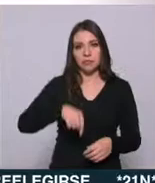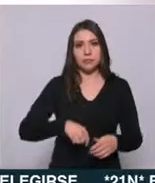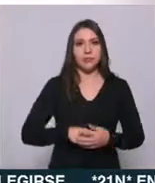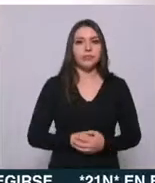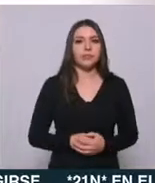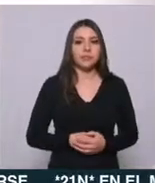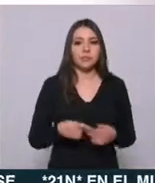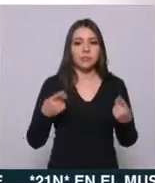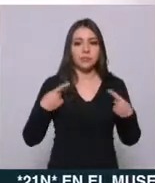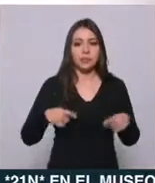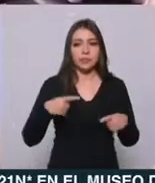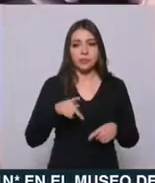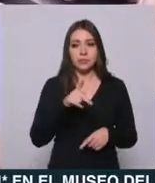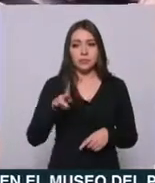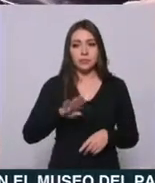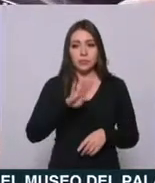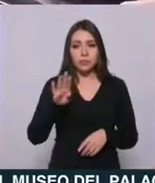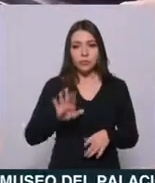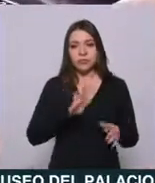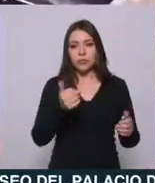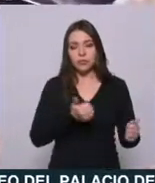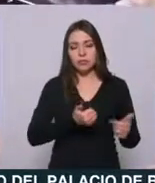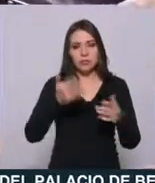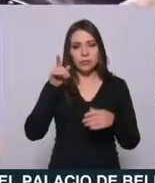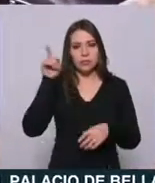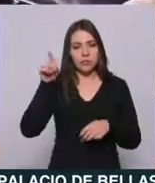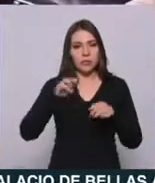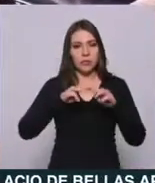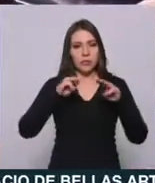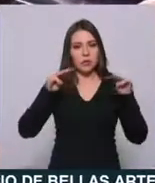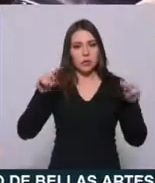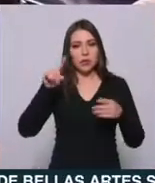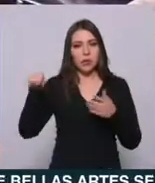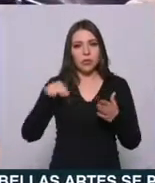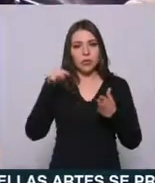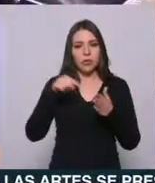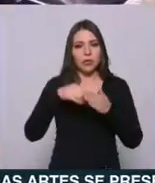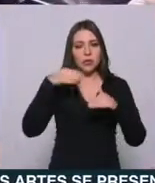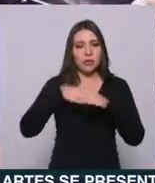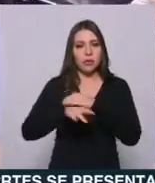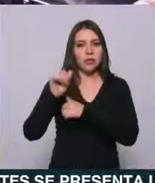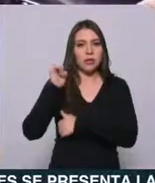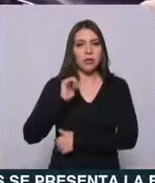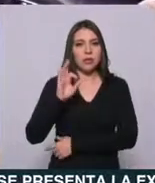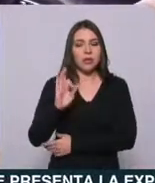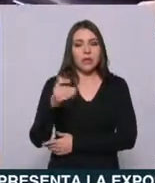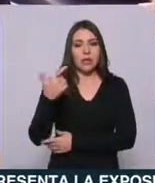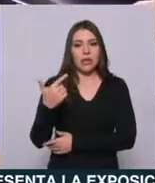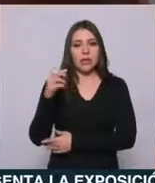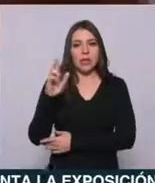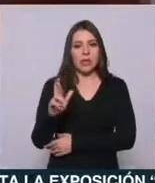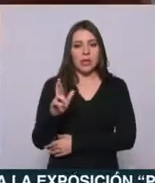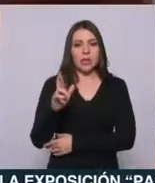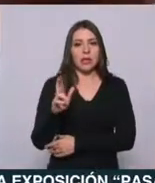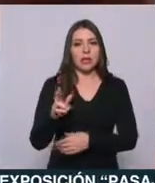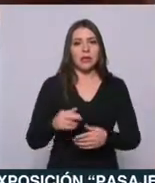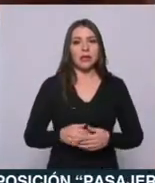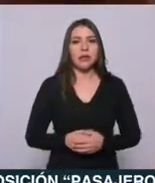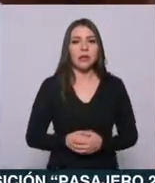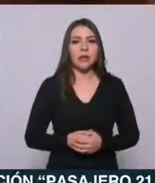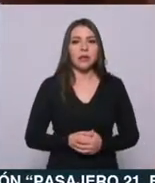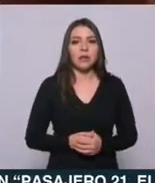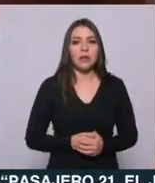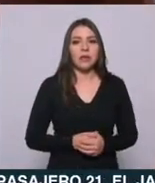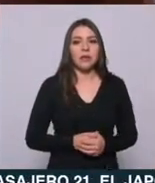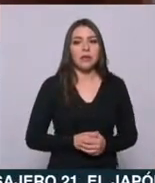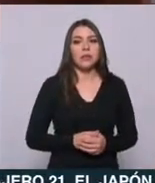funcionarios pues ya están también en la capital michoacana, precisamente en las instalaciones de la Fiscalía del Estado, y bueno, esperando a que